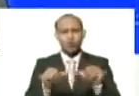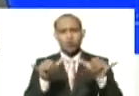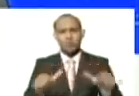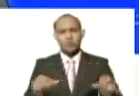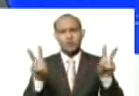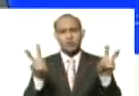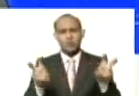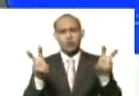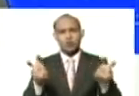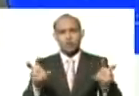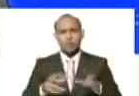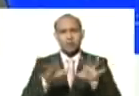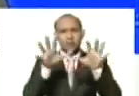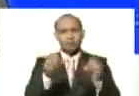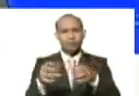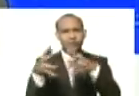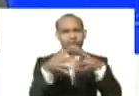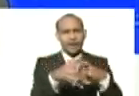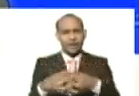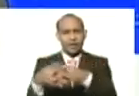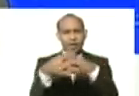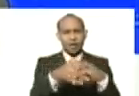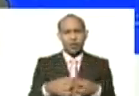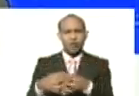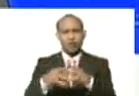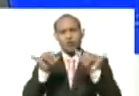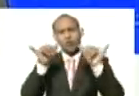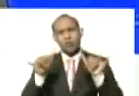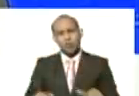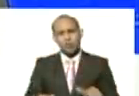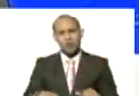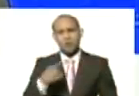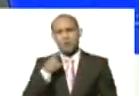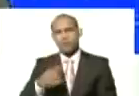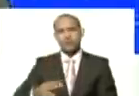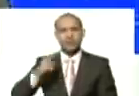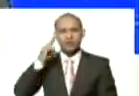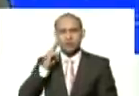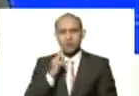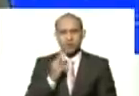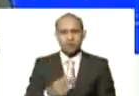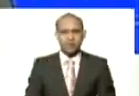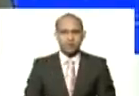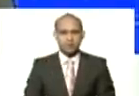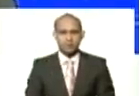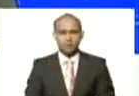es el imperialismo norteamericano, el mismo que dijera Bolívar,